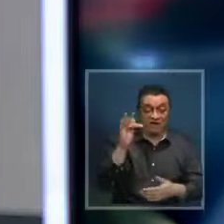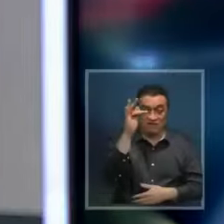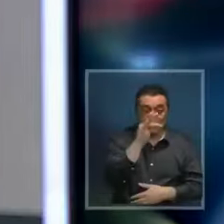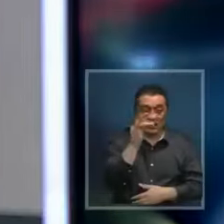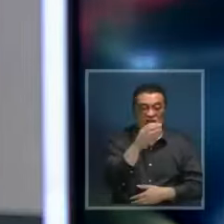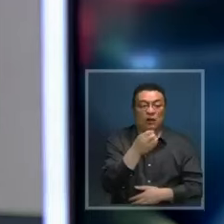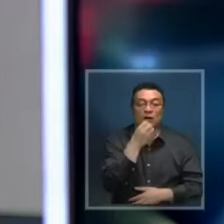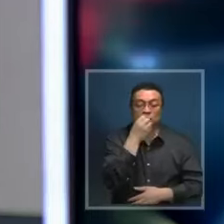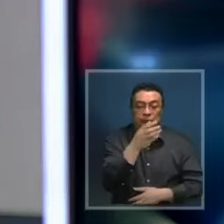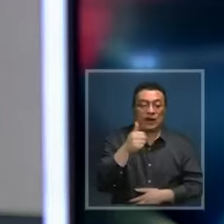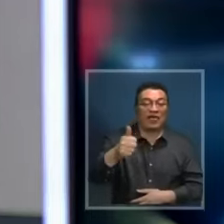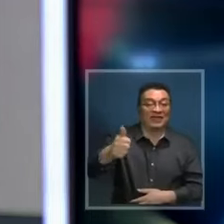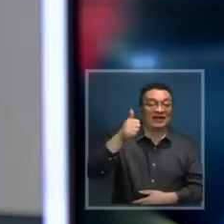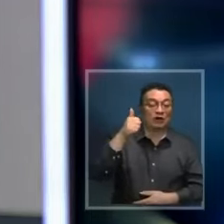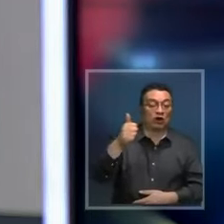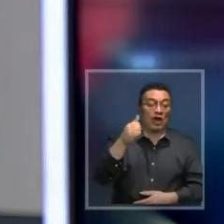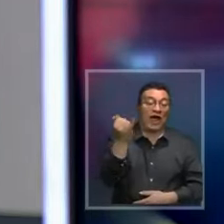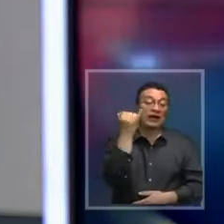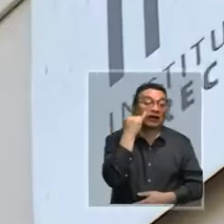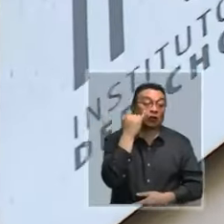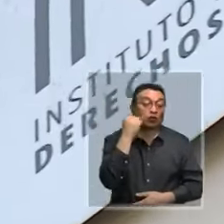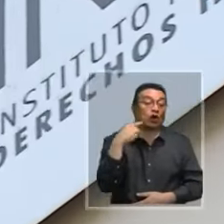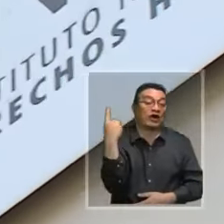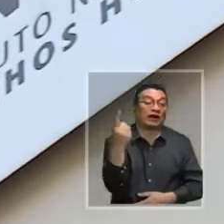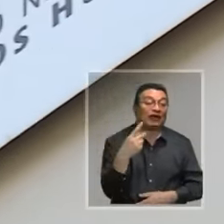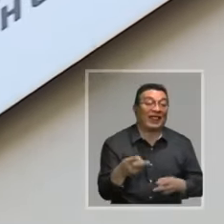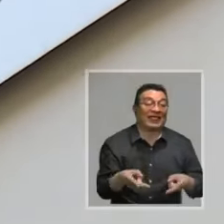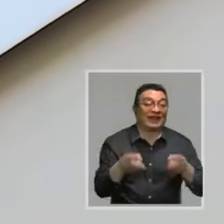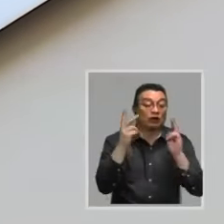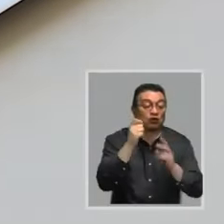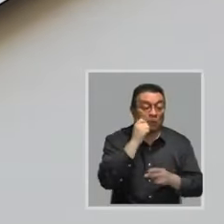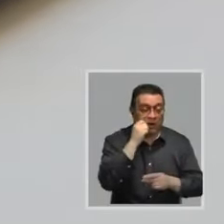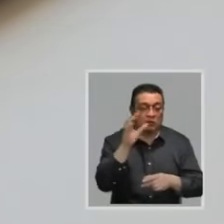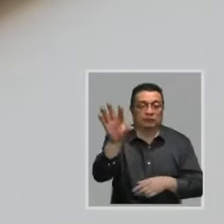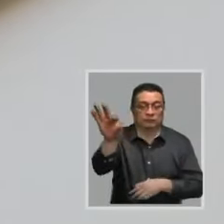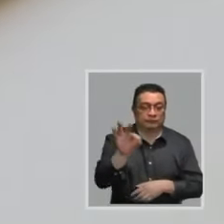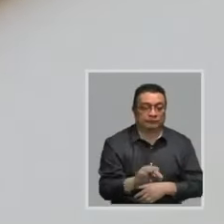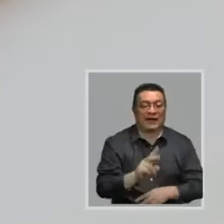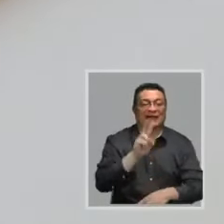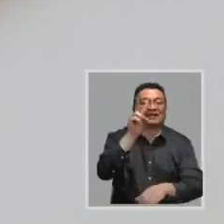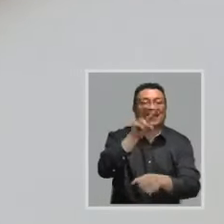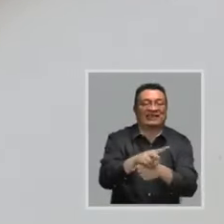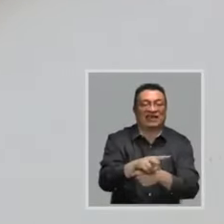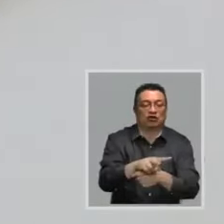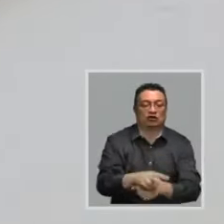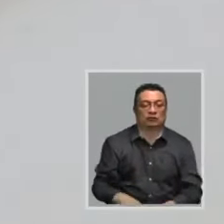que declare la directora del Instituto Nacional de Derechos Humanos Consuelo Contreras como testigo